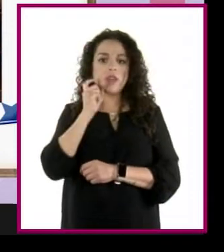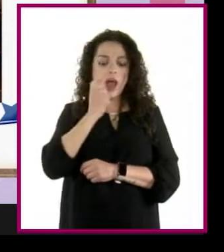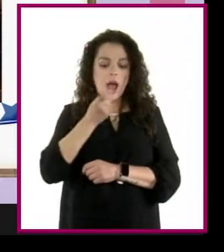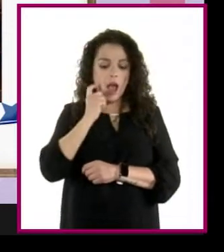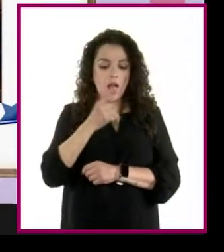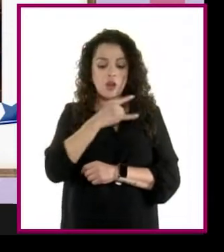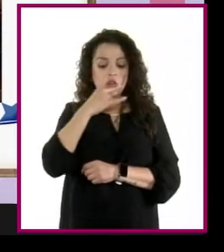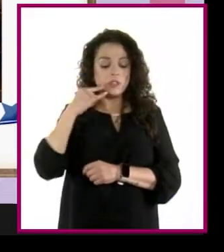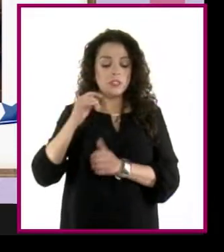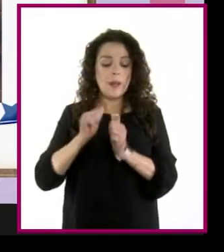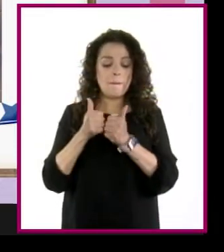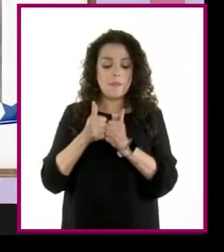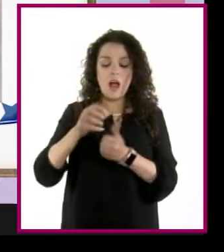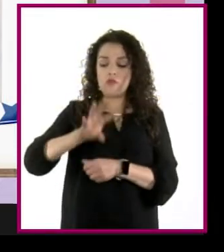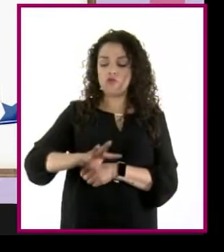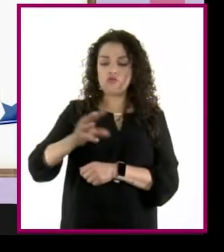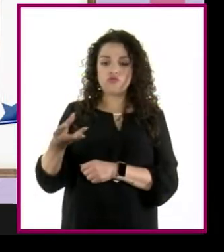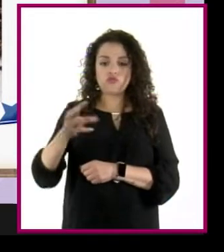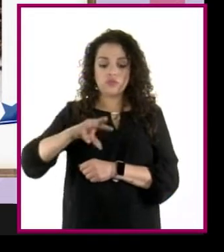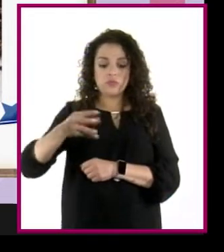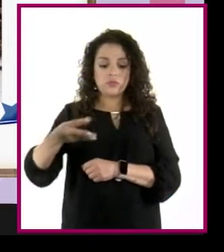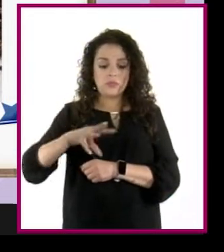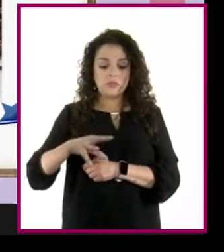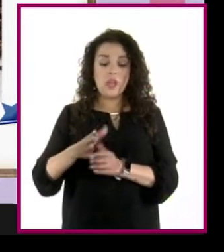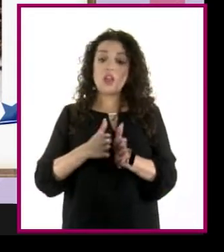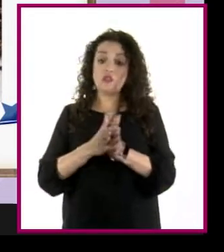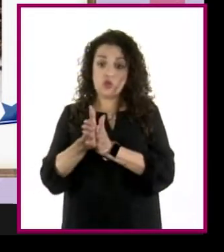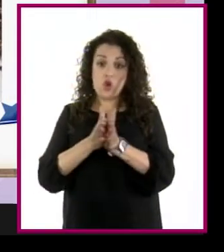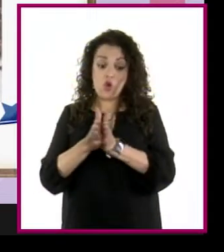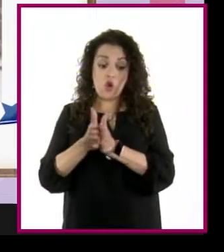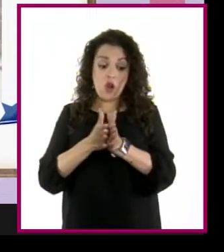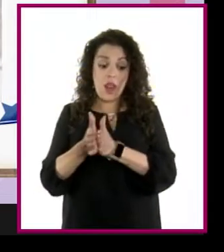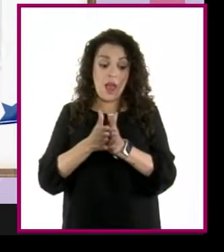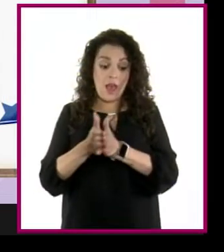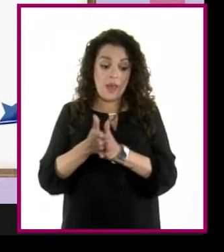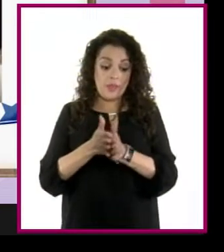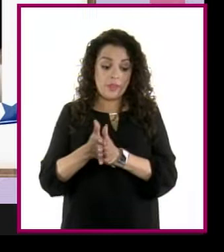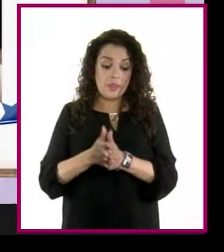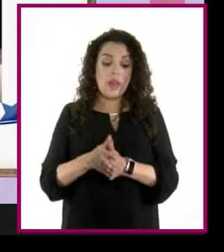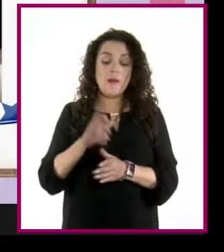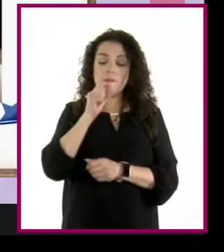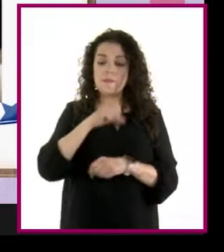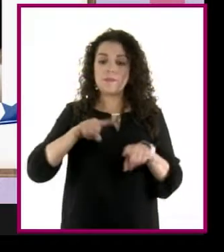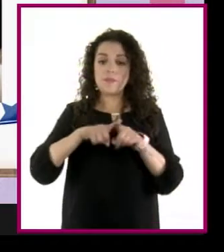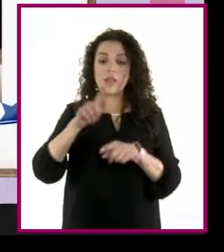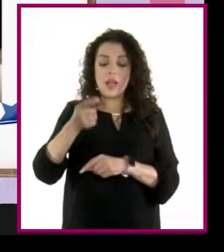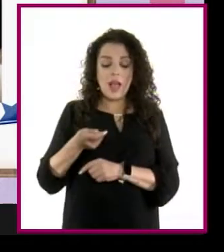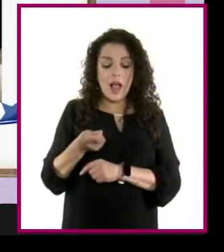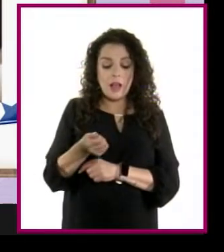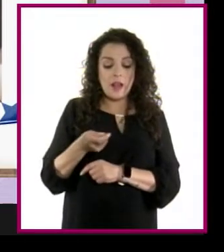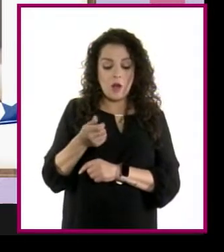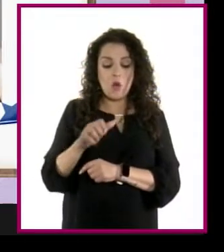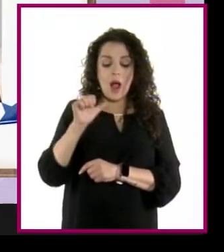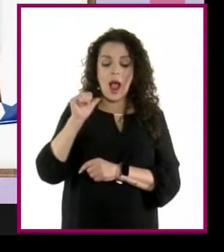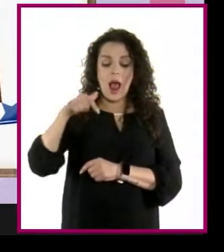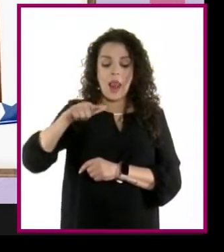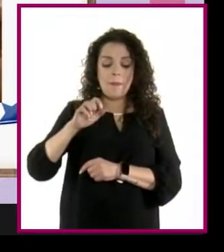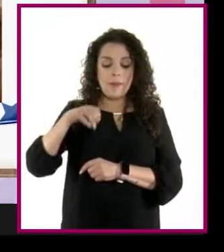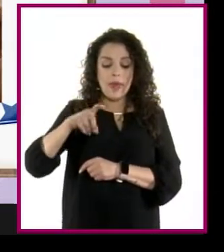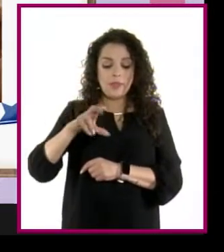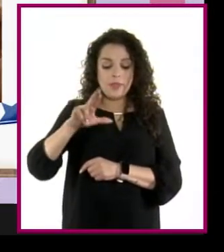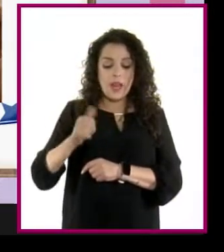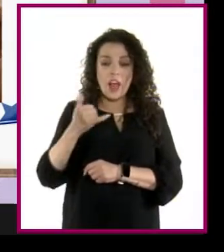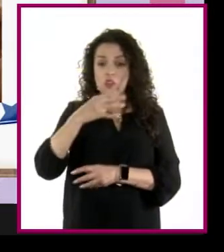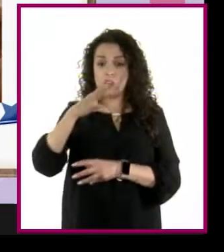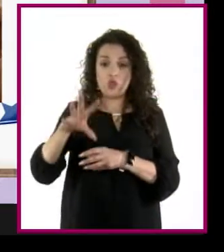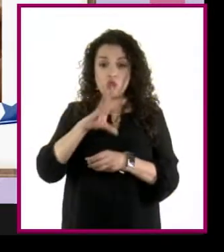pan. Hay que hacer chocolate, que es todo un proceso por sí mismo. También hay que tostar cacahuates y almendras. Y luego, moler todo en